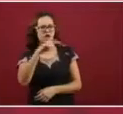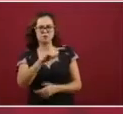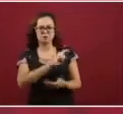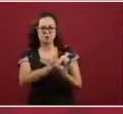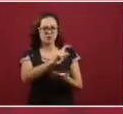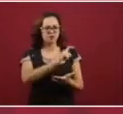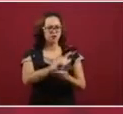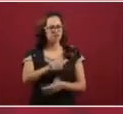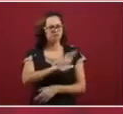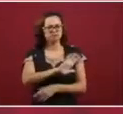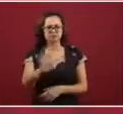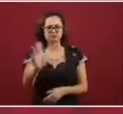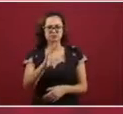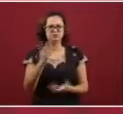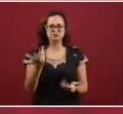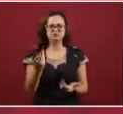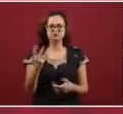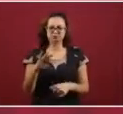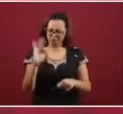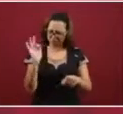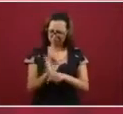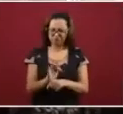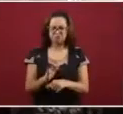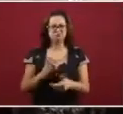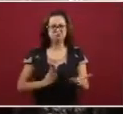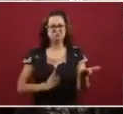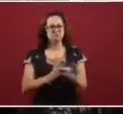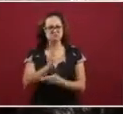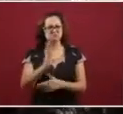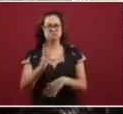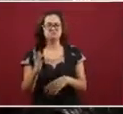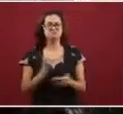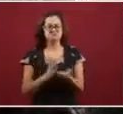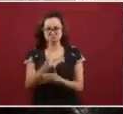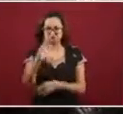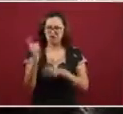y que defendían el pase automático.